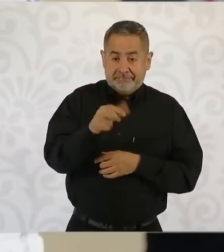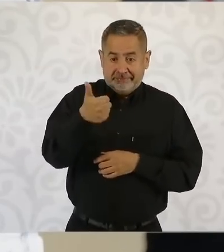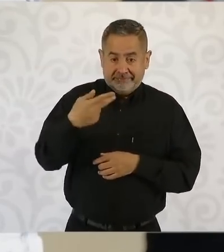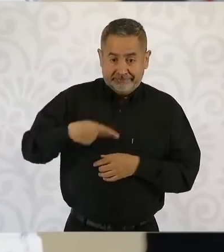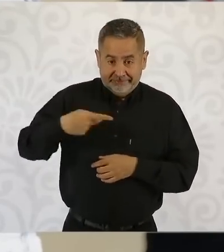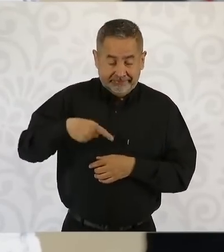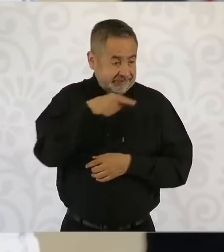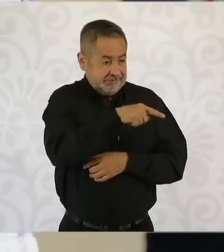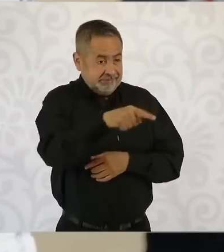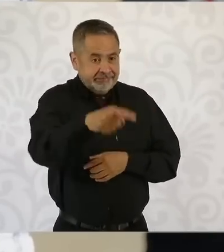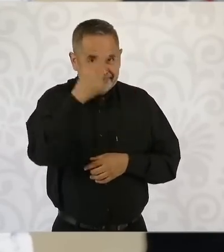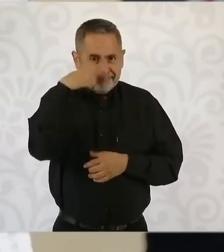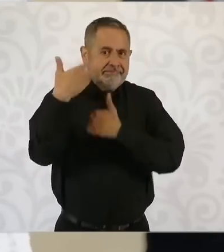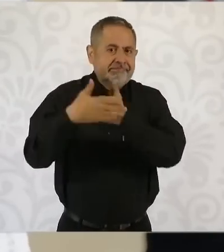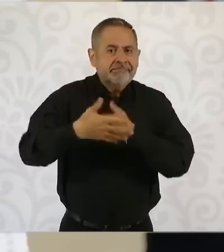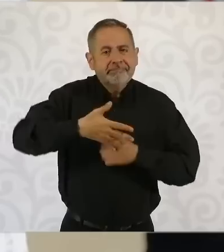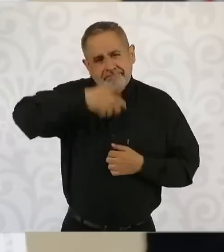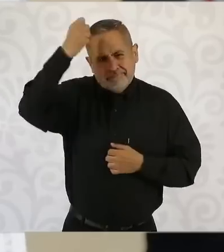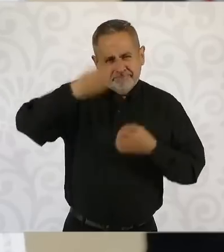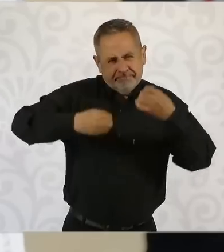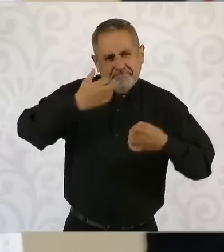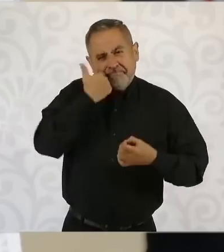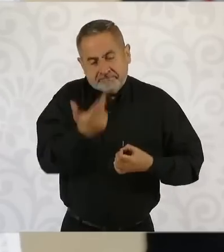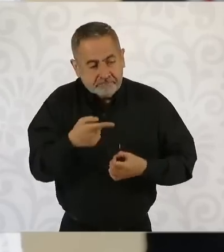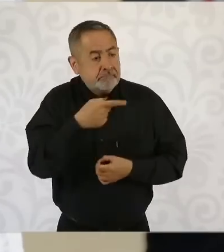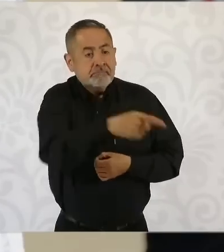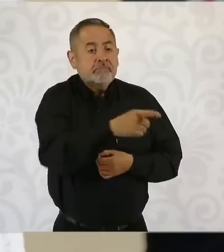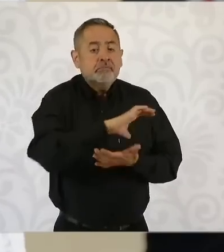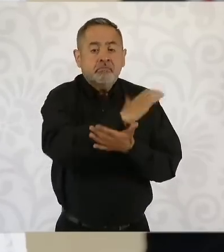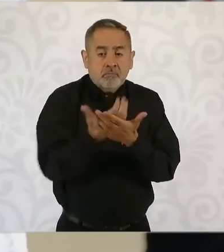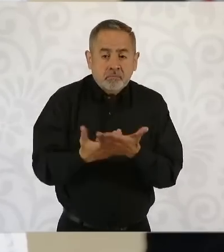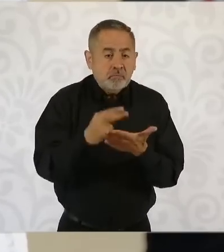recibieron contratos públicos entre 2018 y 2024. El